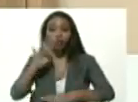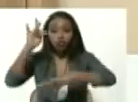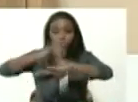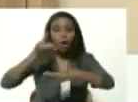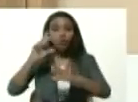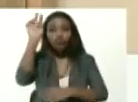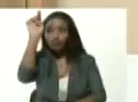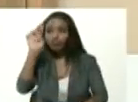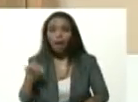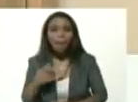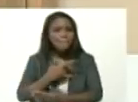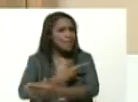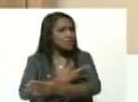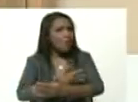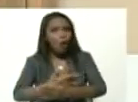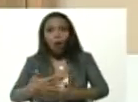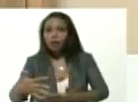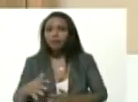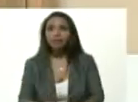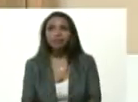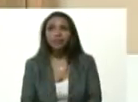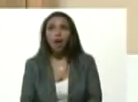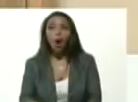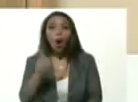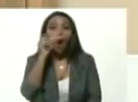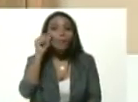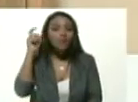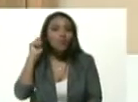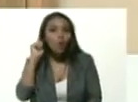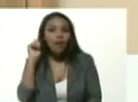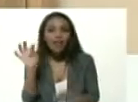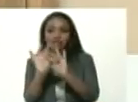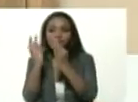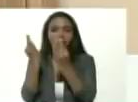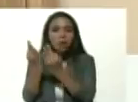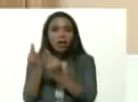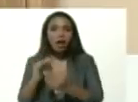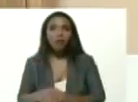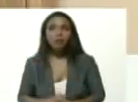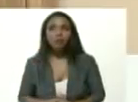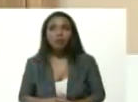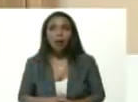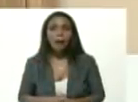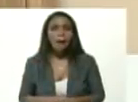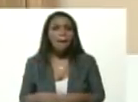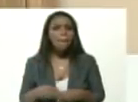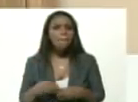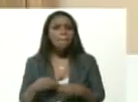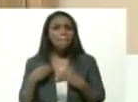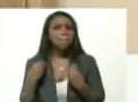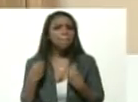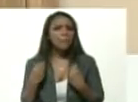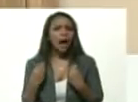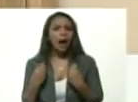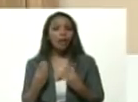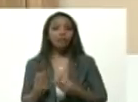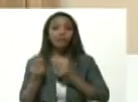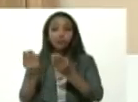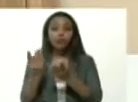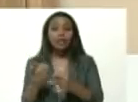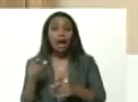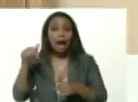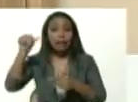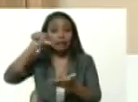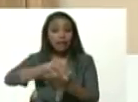días a millones de hombres, de mujeres, de familias, para garantizarle, en medio de una